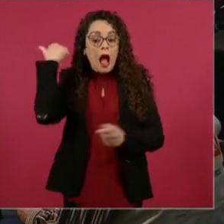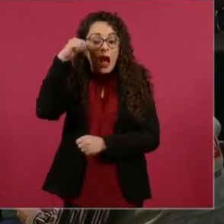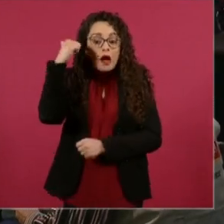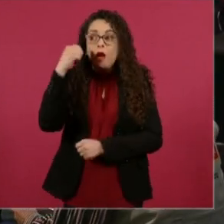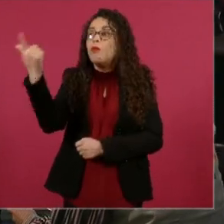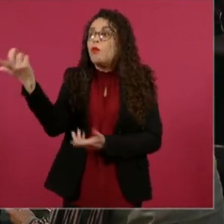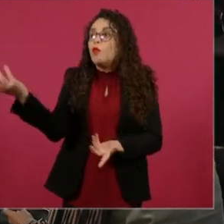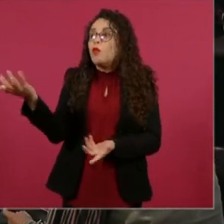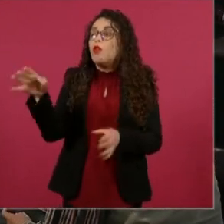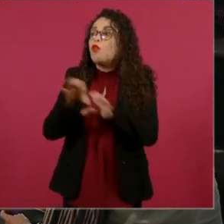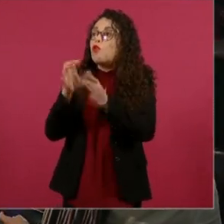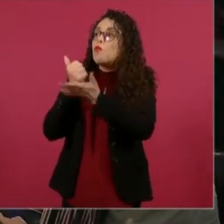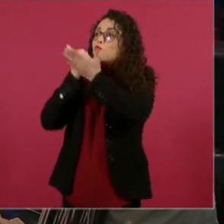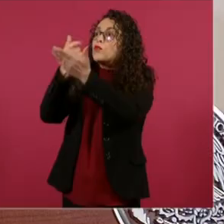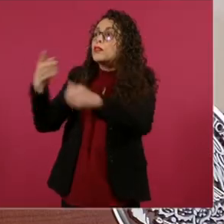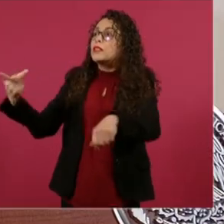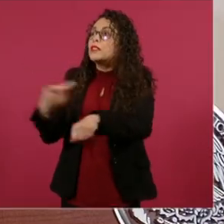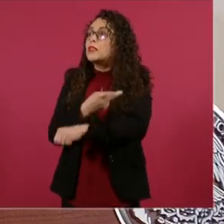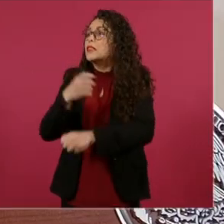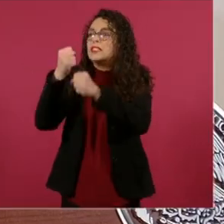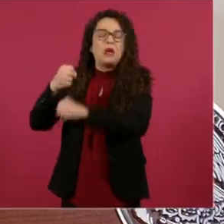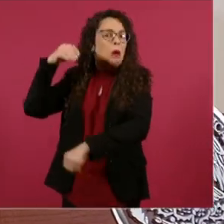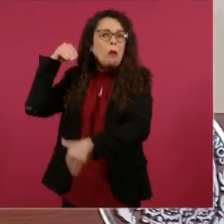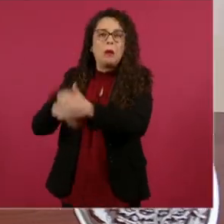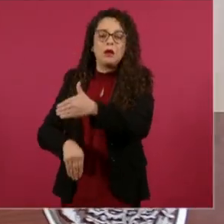Acapulco? El Fonden